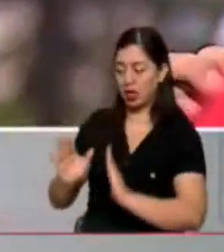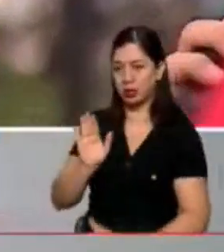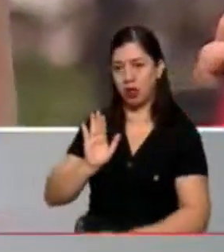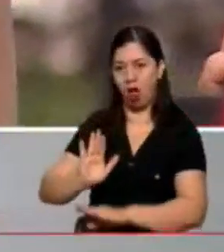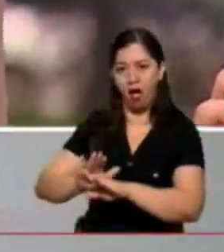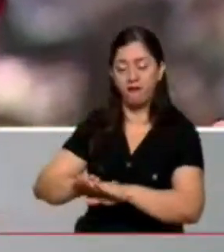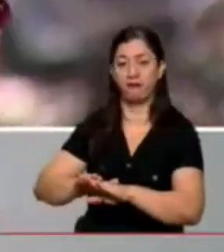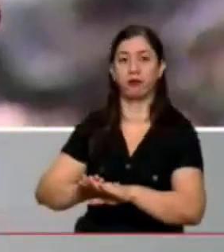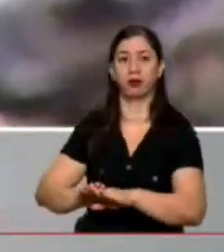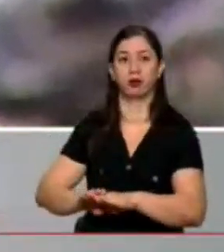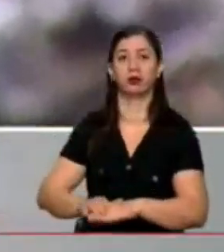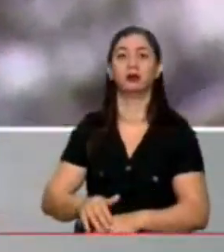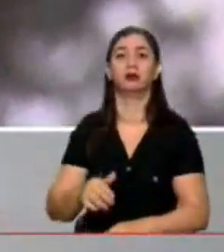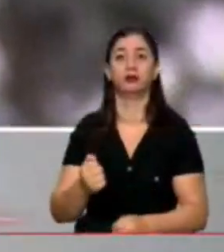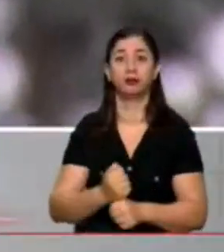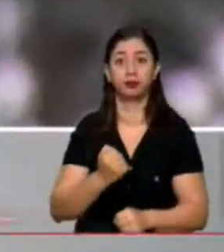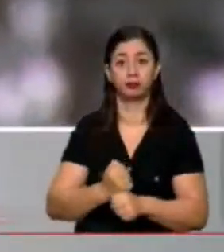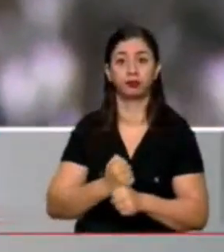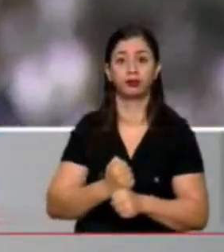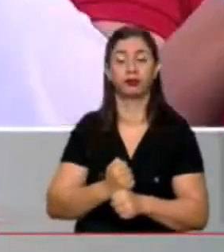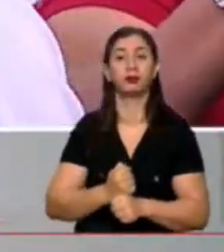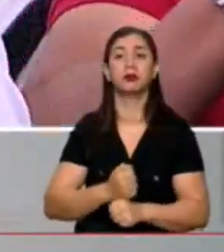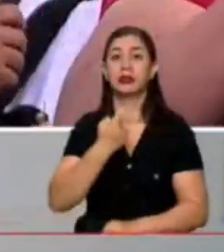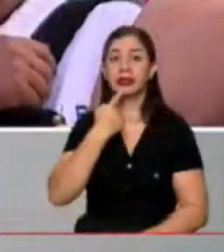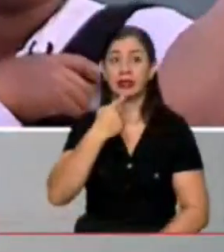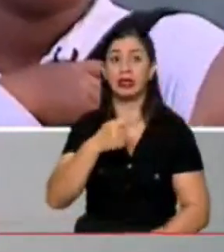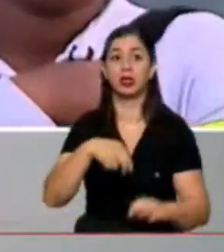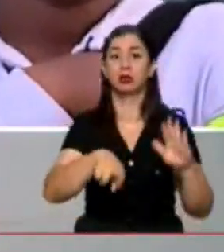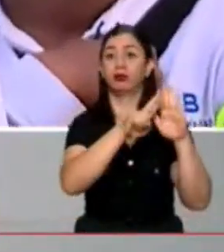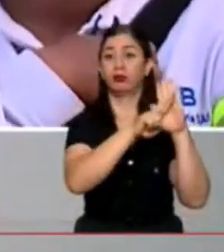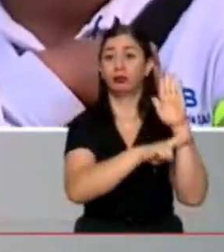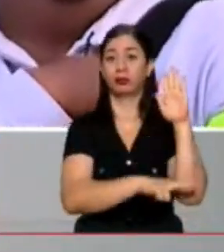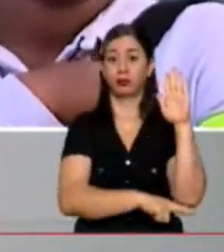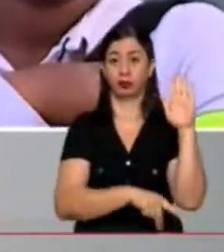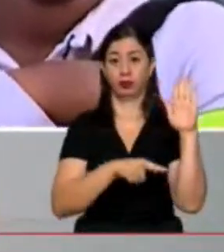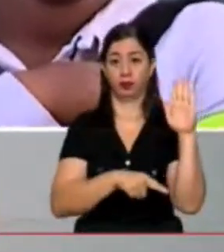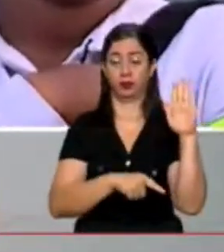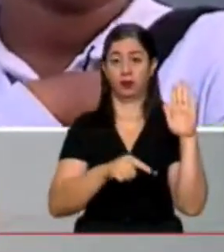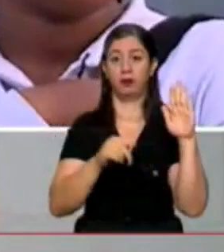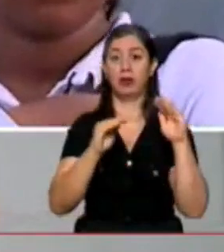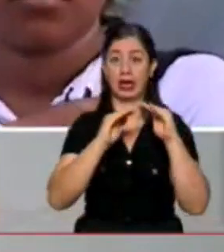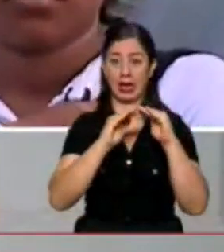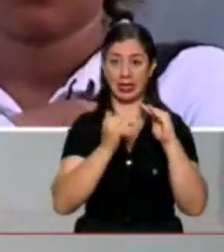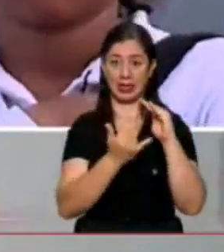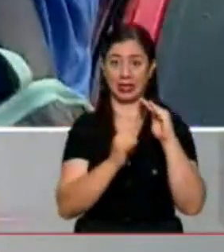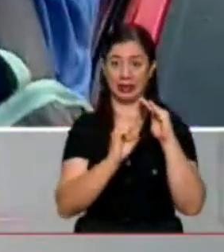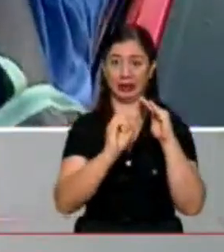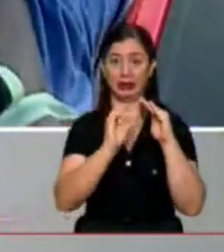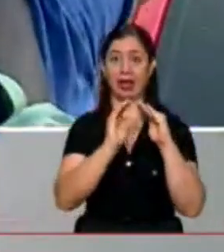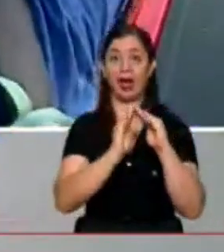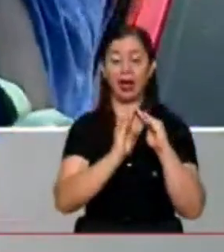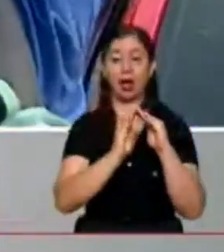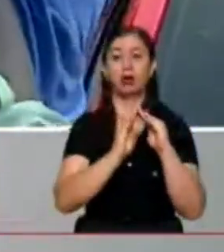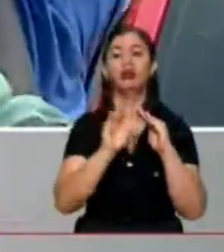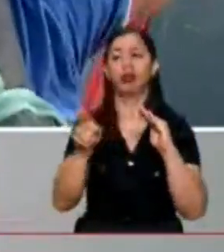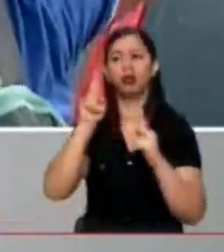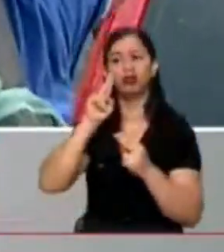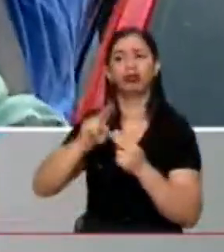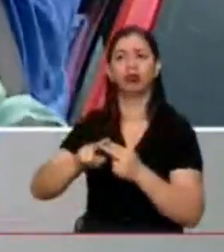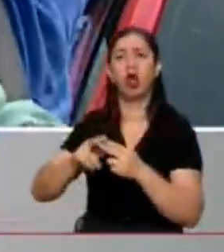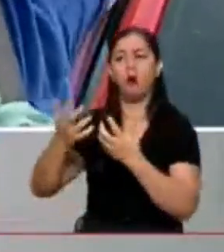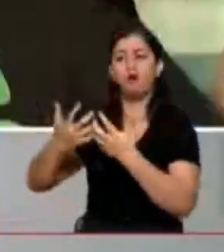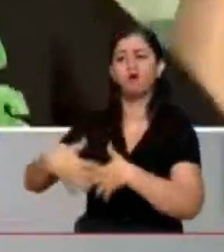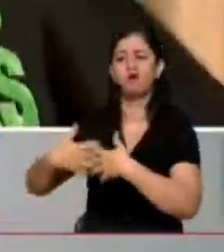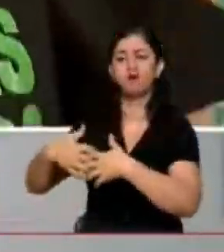vivienda. La funcionaria advirtió que las reglas del programa de vivienda Mi Casa Ya son conocidas por las constructoras, a las